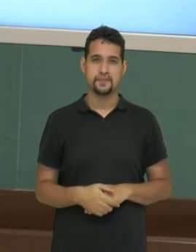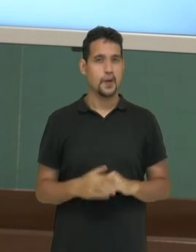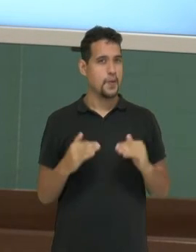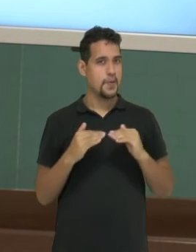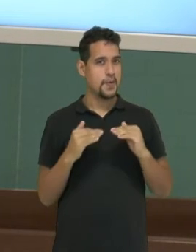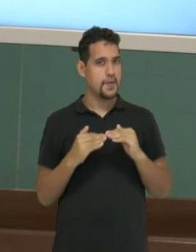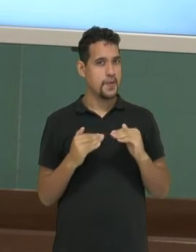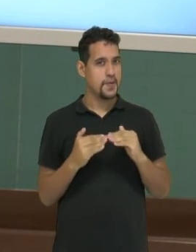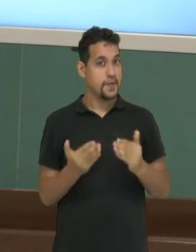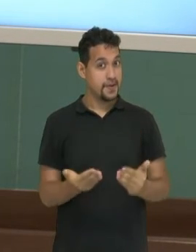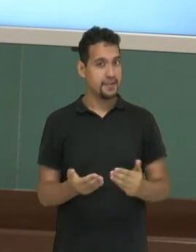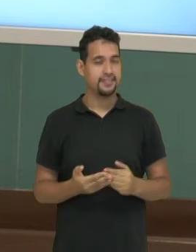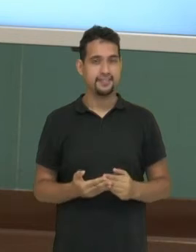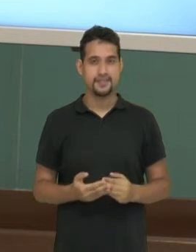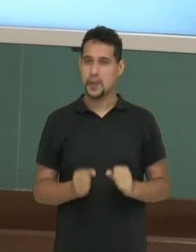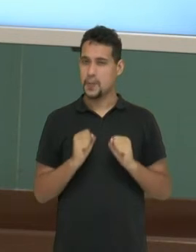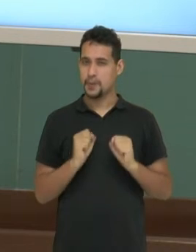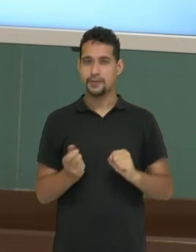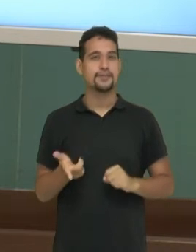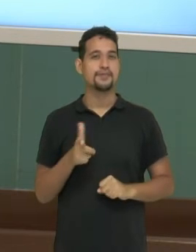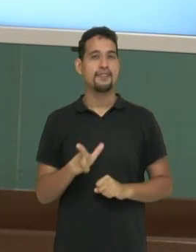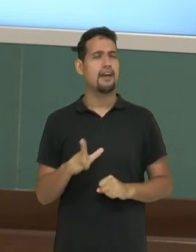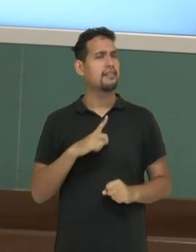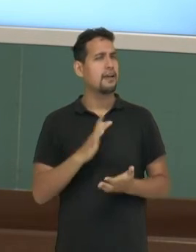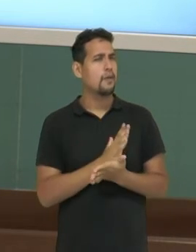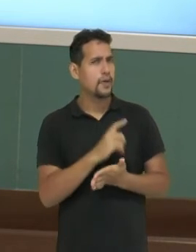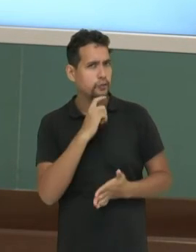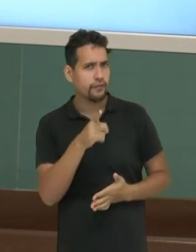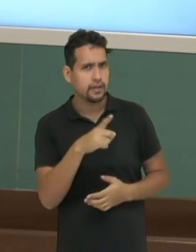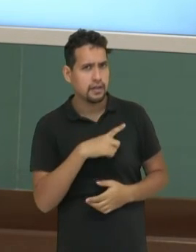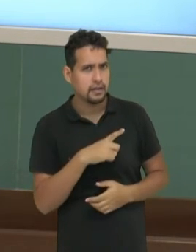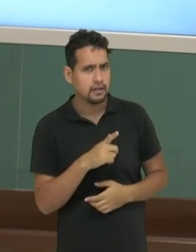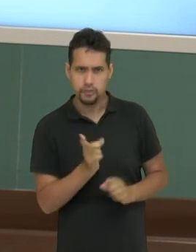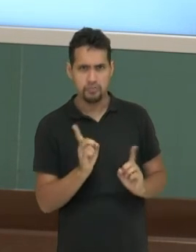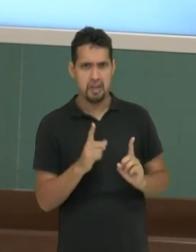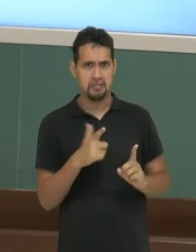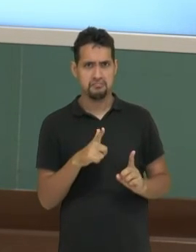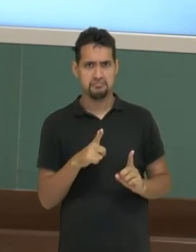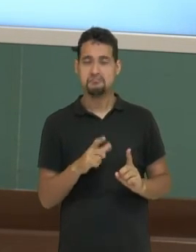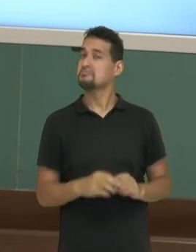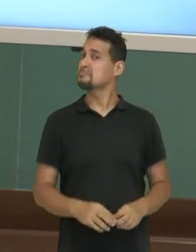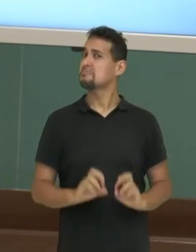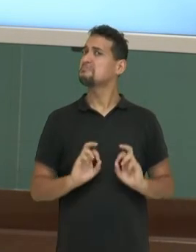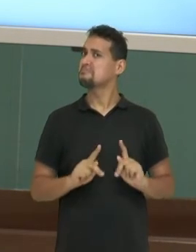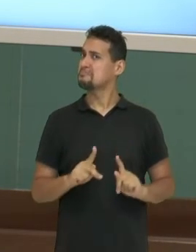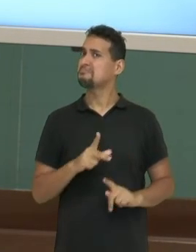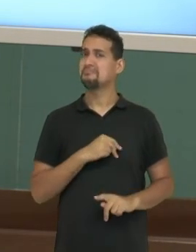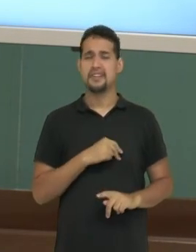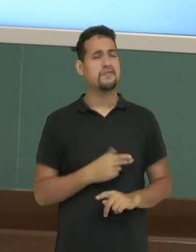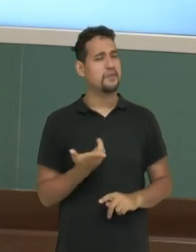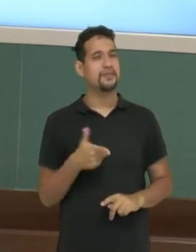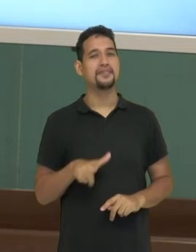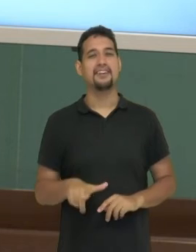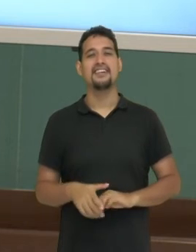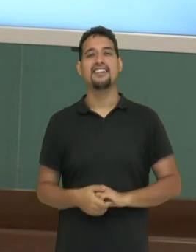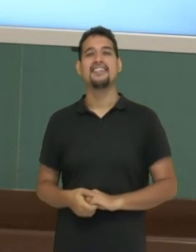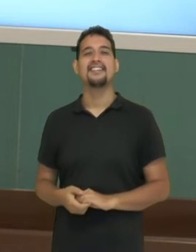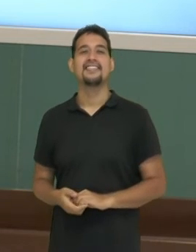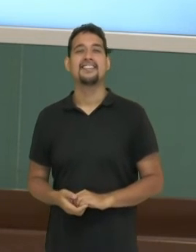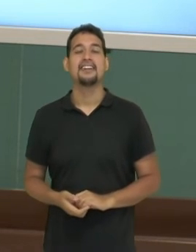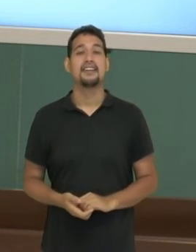acuerdo, chicos? ¿Podemos seguir? ¿Alguna duda? ¿No? Entonces vamos